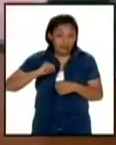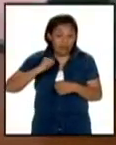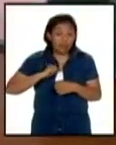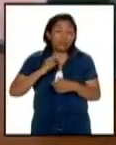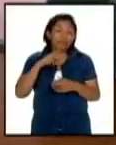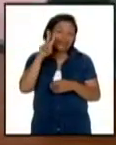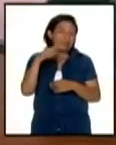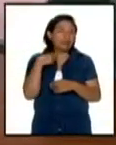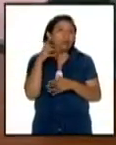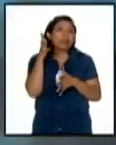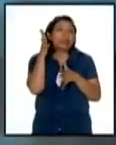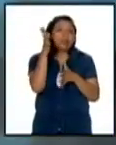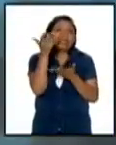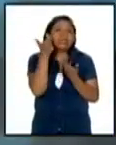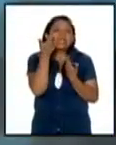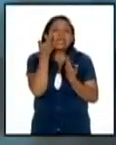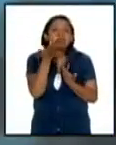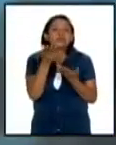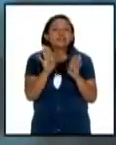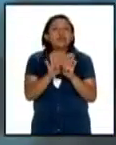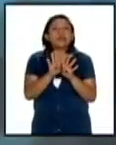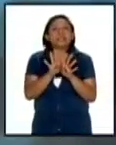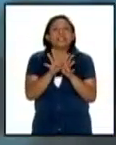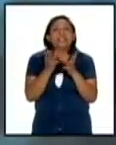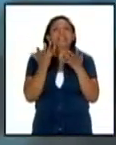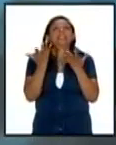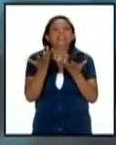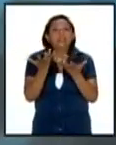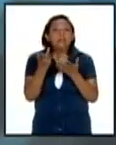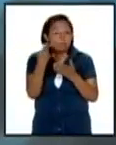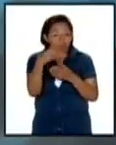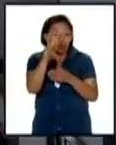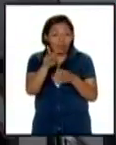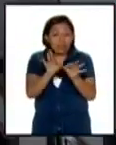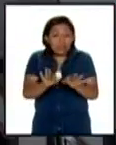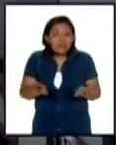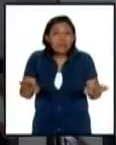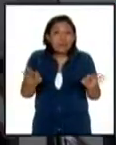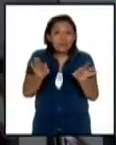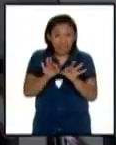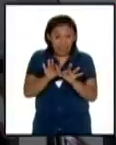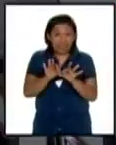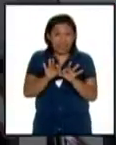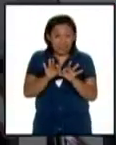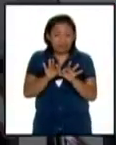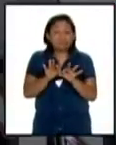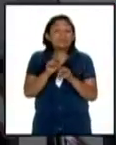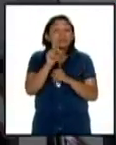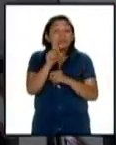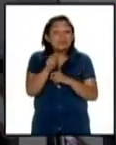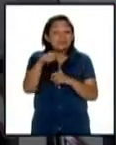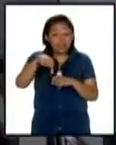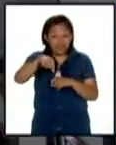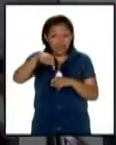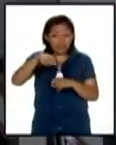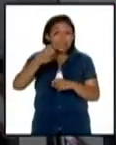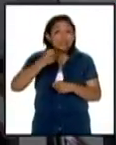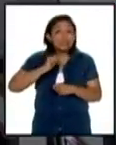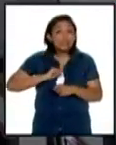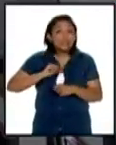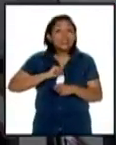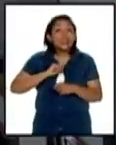aspiración realmente muy, muy ambiciosa, pero muy importante, muy trascendente, muy válida, a que este sea el siglo